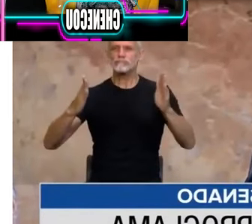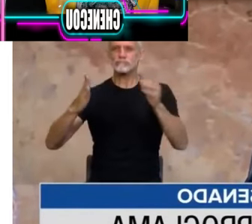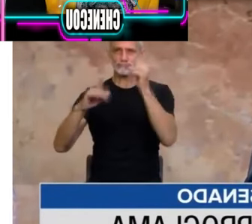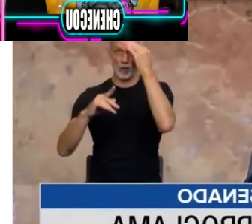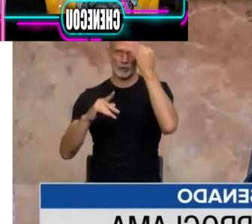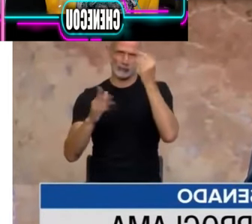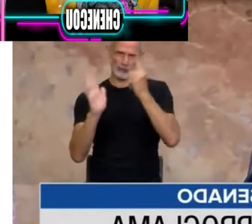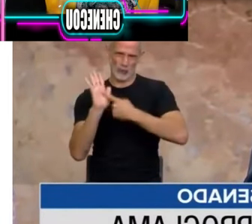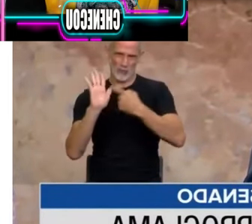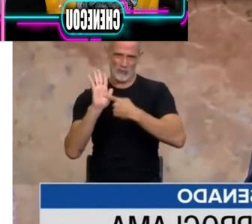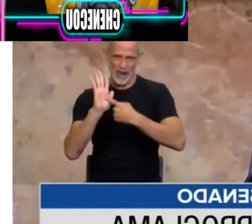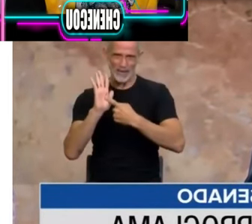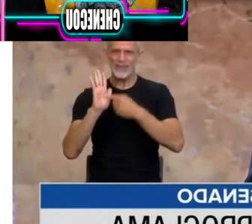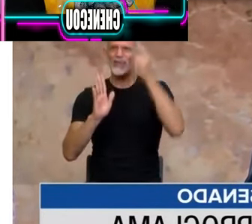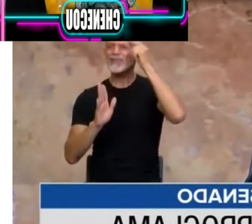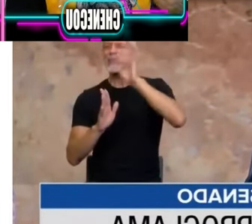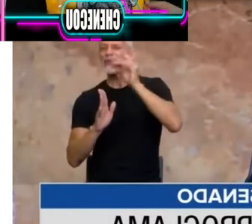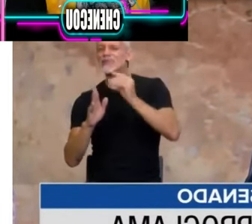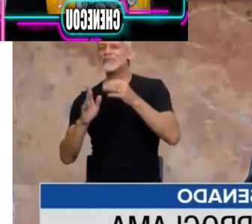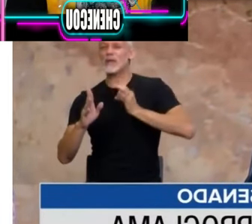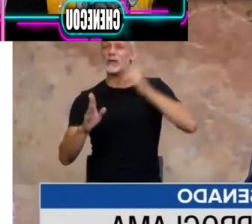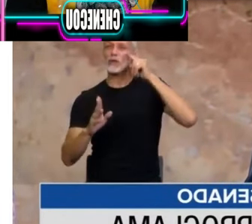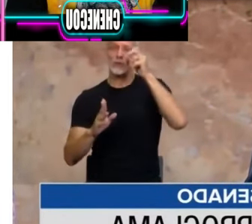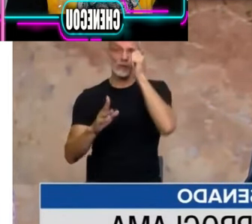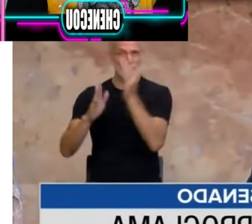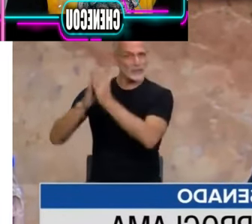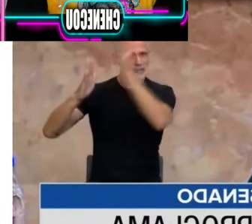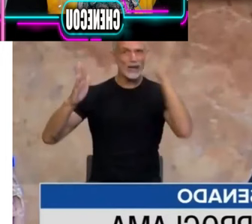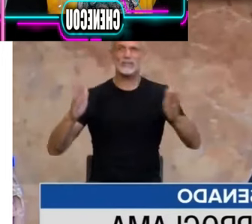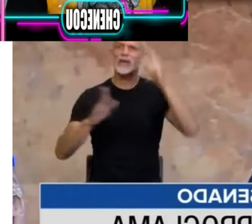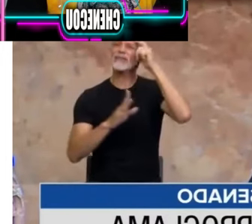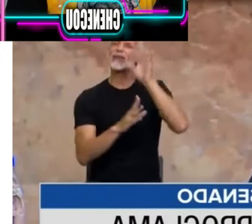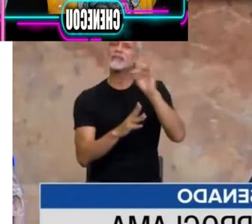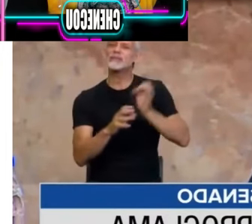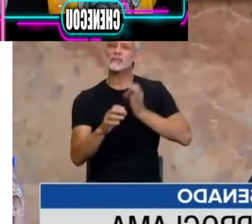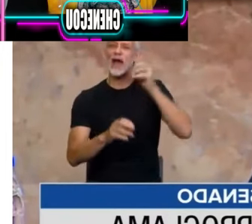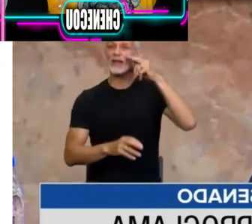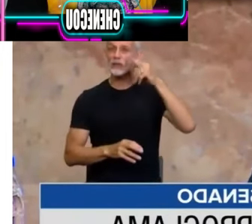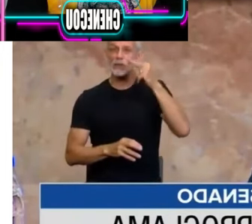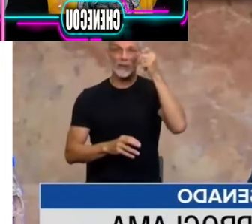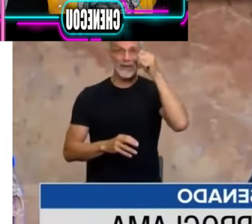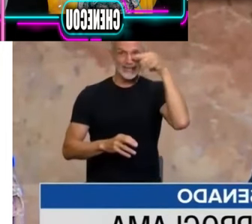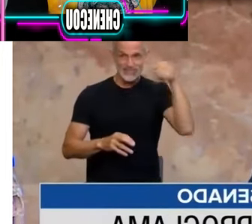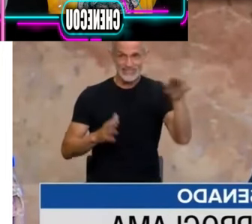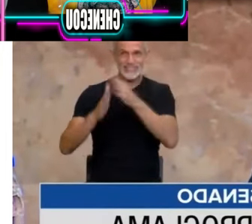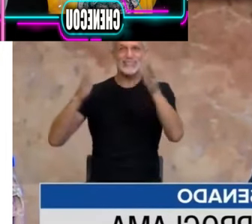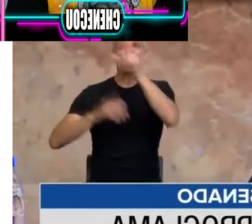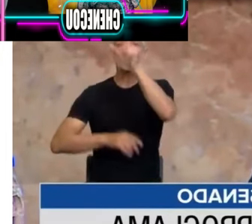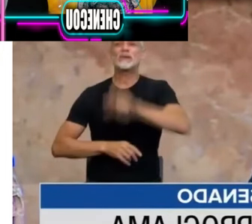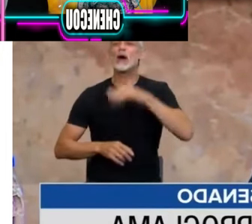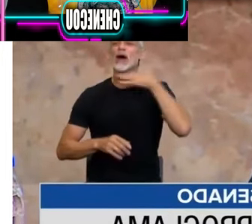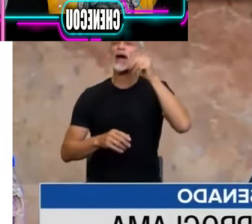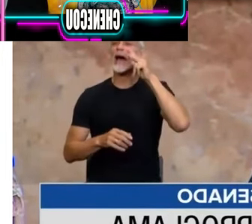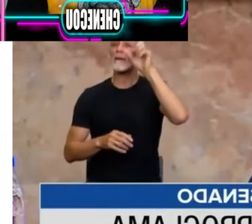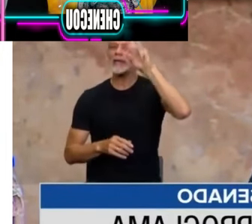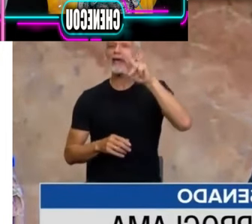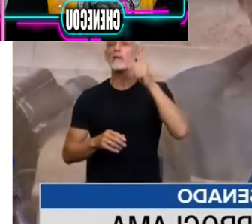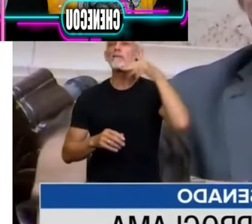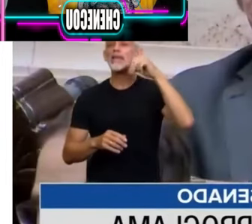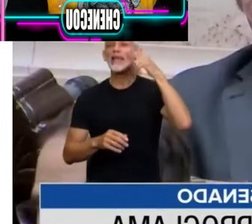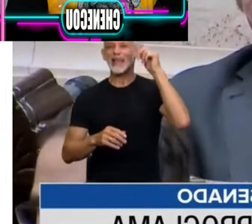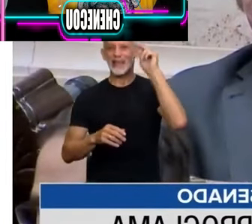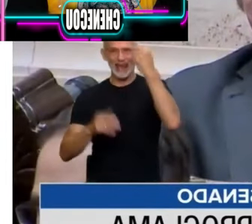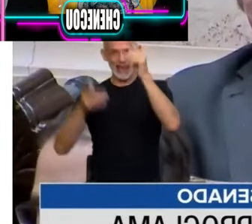constitucional comprendido entre el 10 de diciembre del 2023 y el 10 de diciembre del 2027 al ciudadano Javier Gerardo